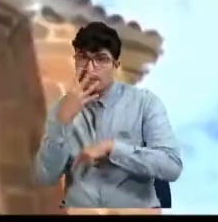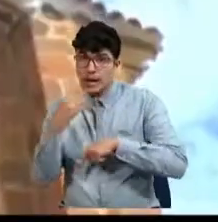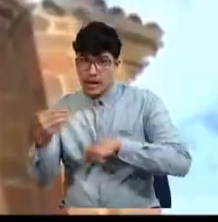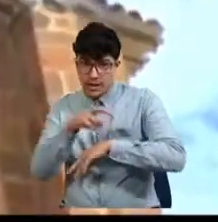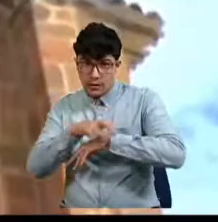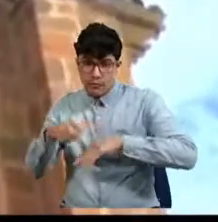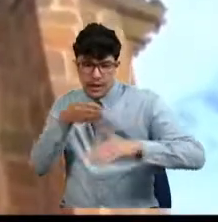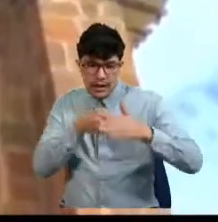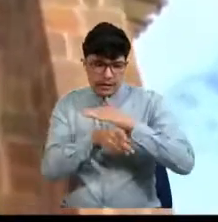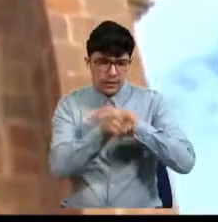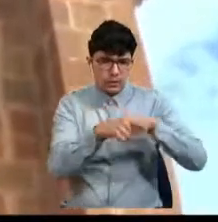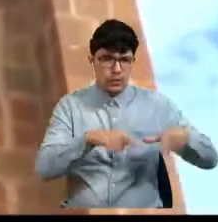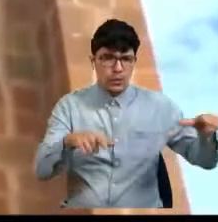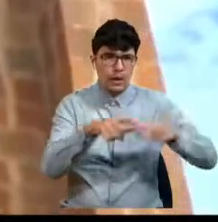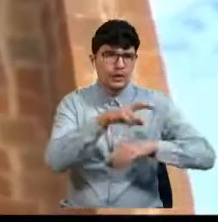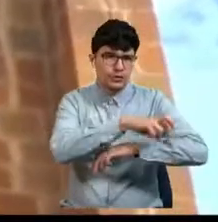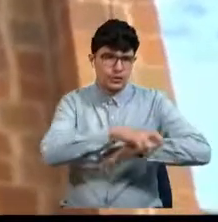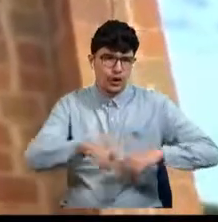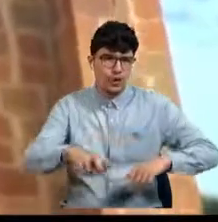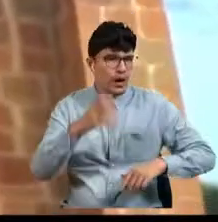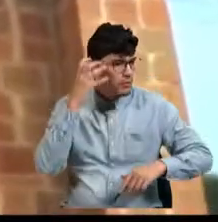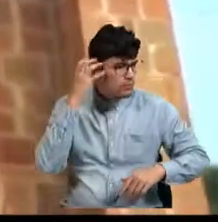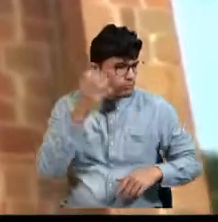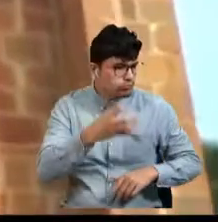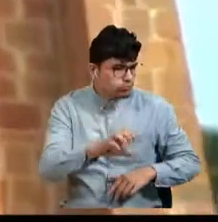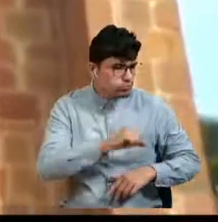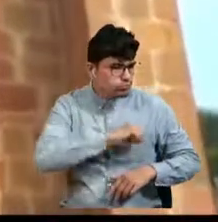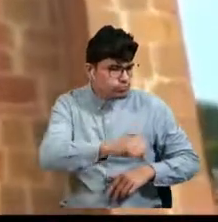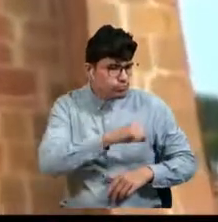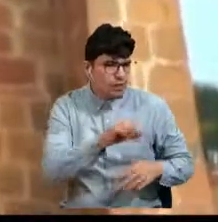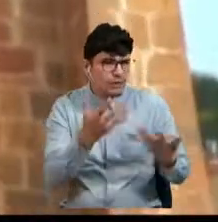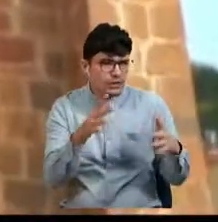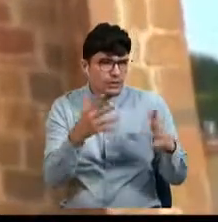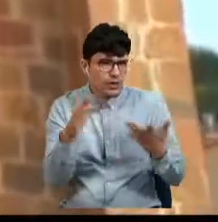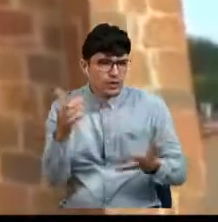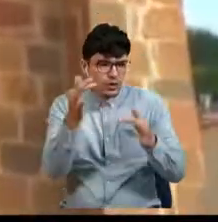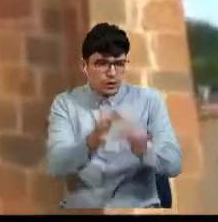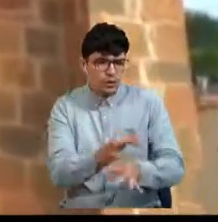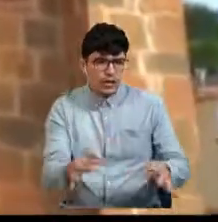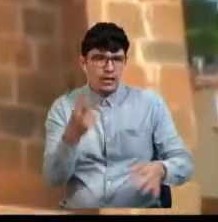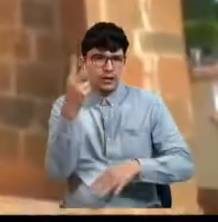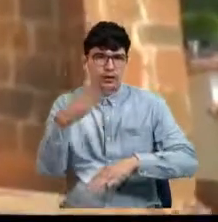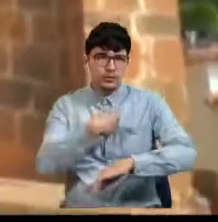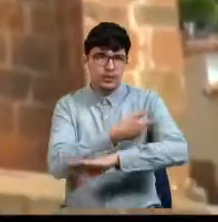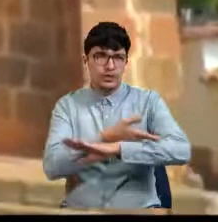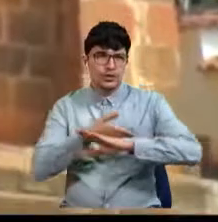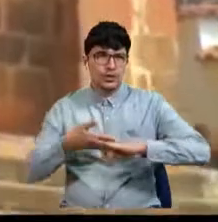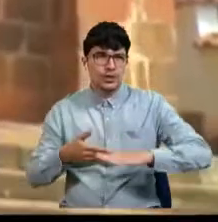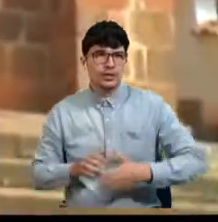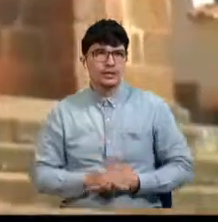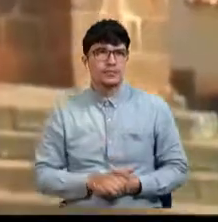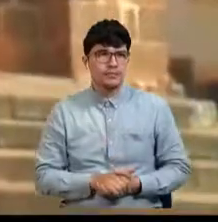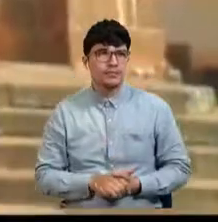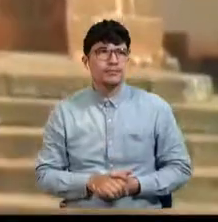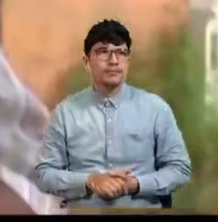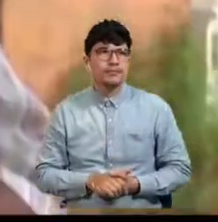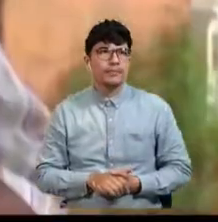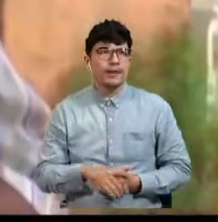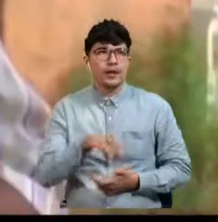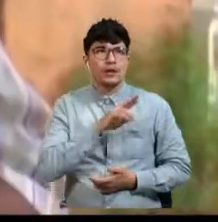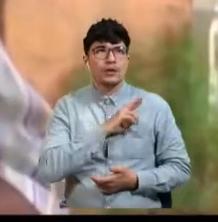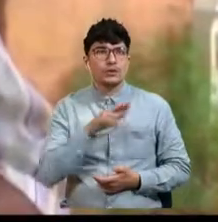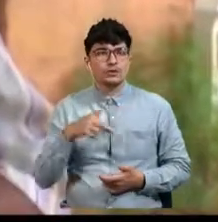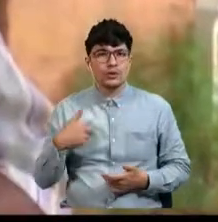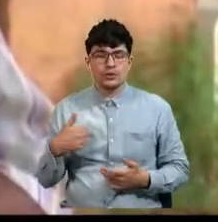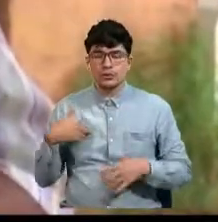este recinto portando algunos equipos de sonido evaluados aproximadamente en dos millones de pesos que estamos consternados